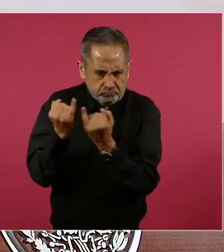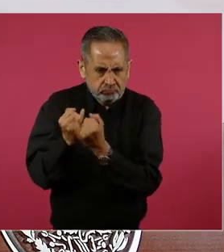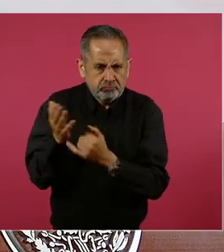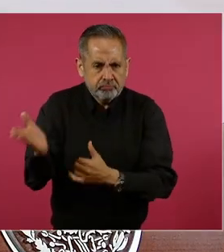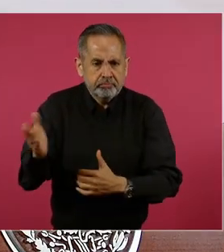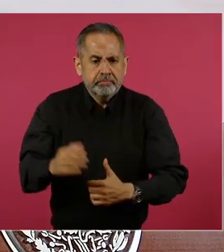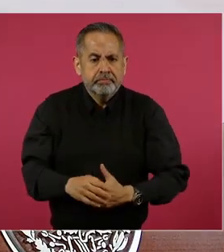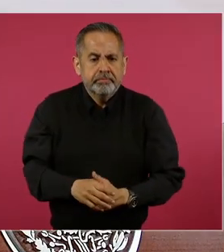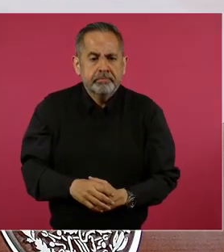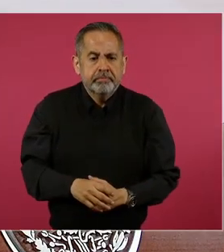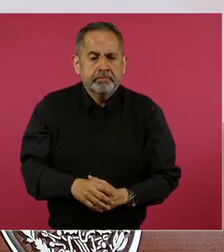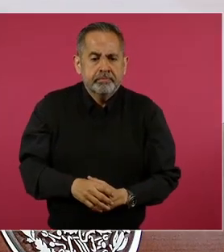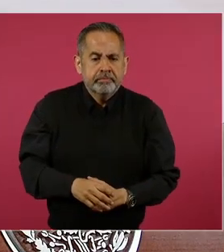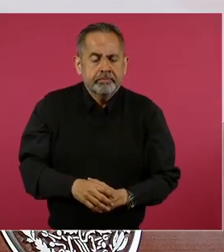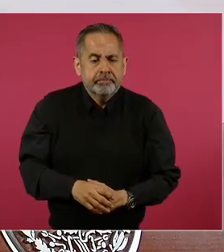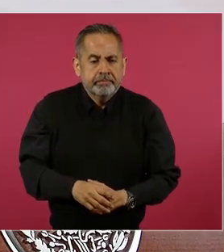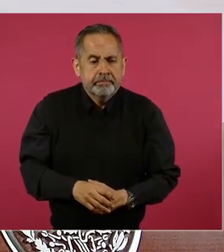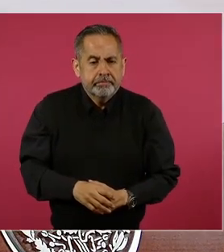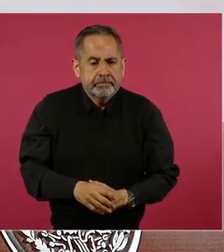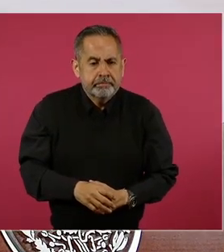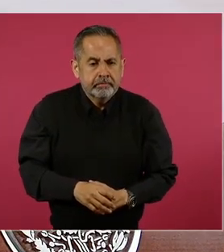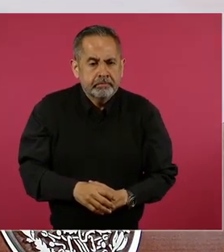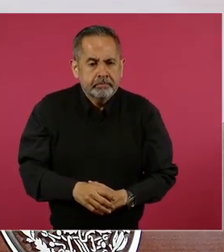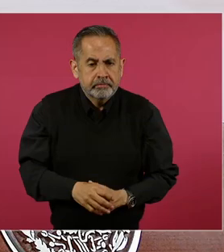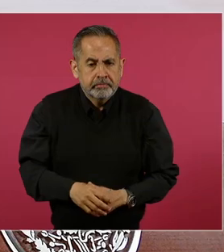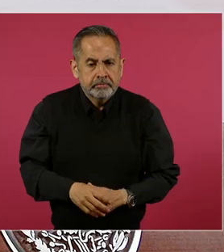porque le tengo